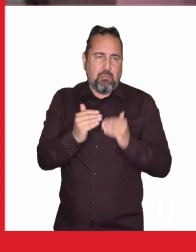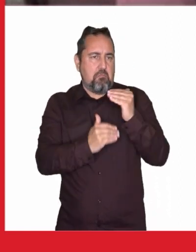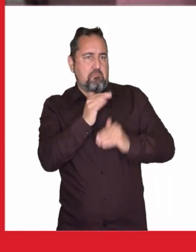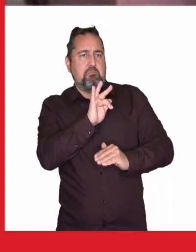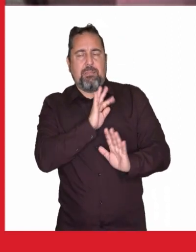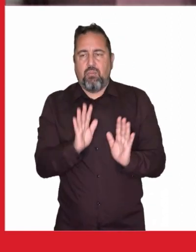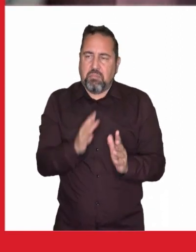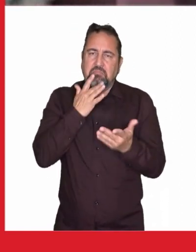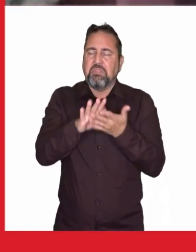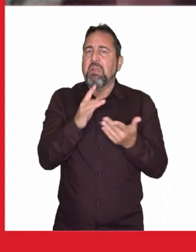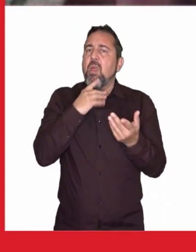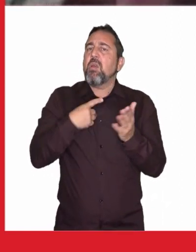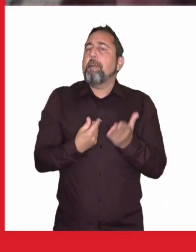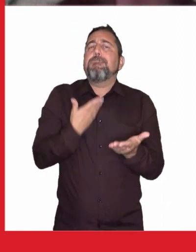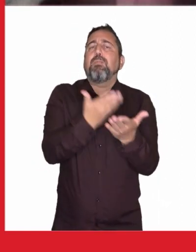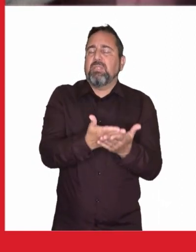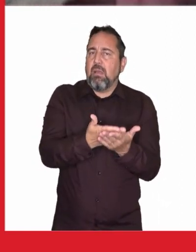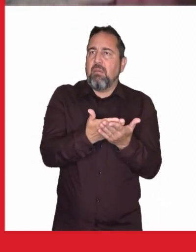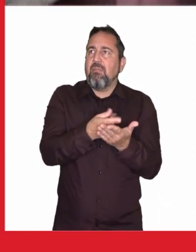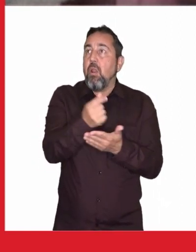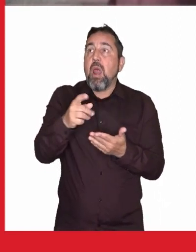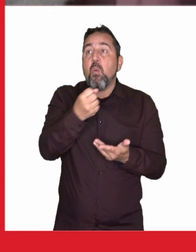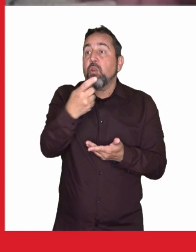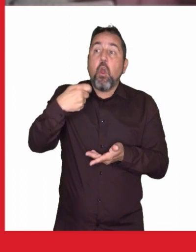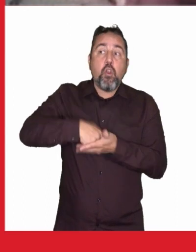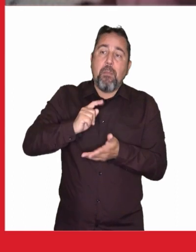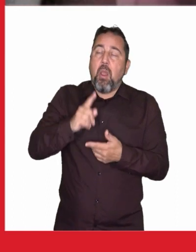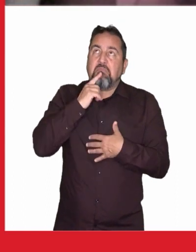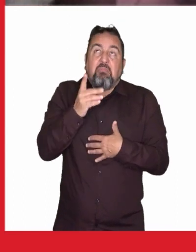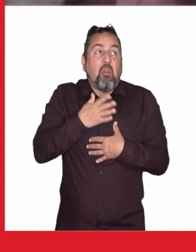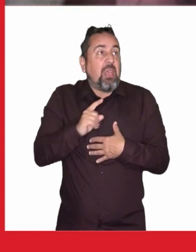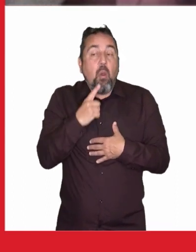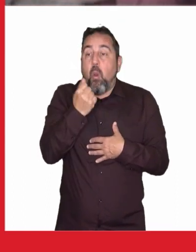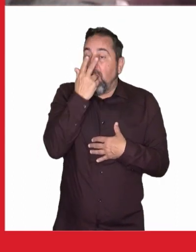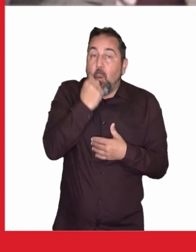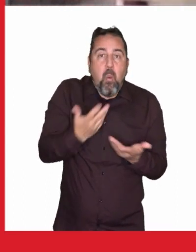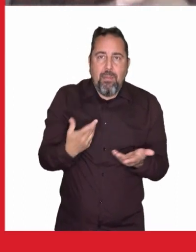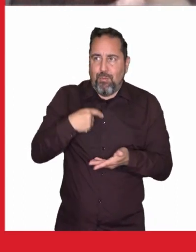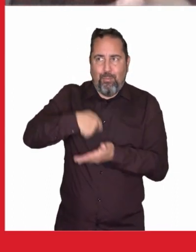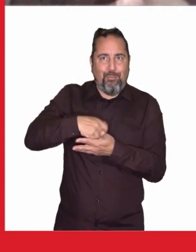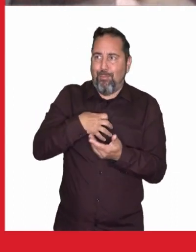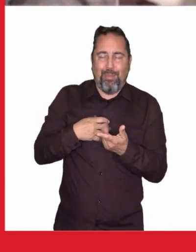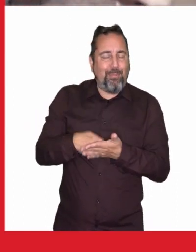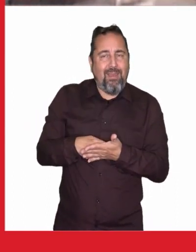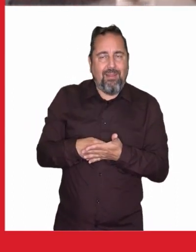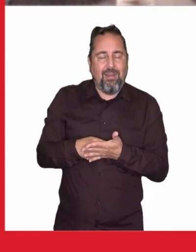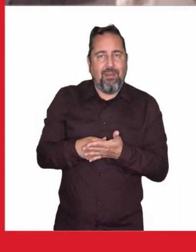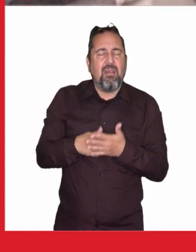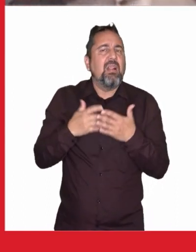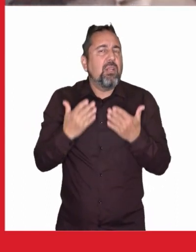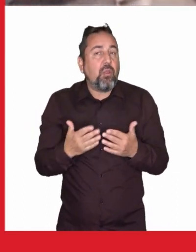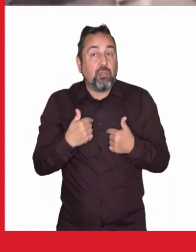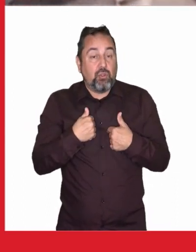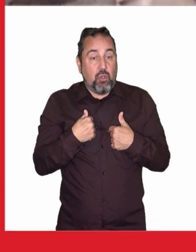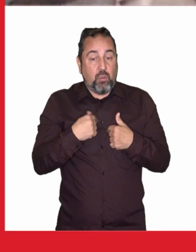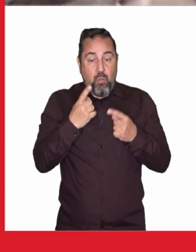y clientes premium, el cliente normal, hay aspectos de mi propuesta de valor por las que no está dispuesto a pagar, o porque no le merece la pena, o porque no tiene pasta